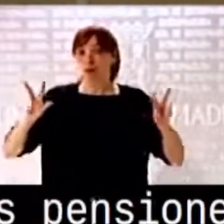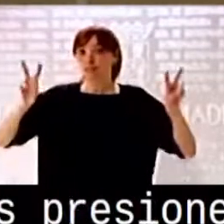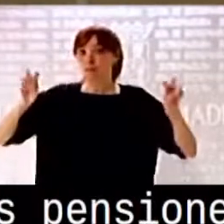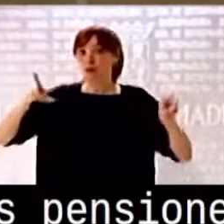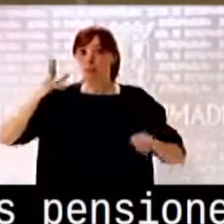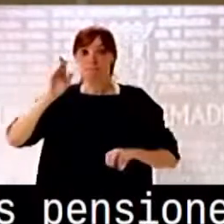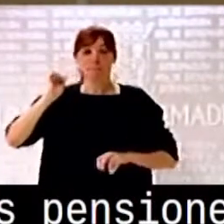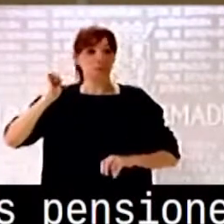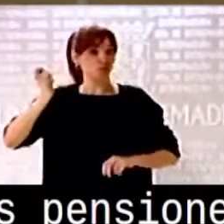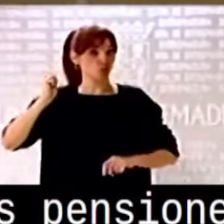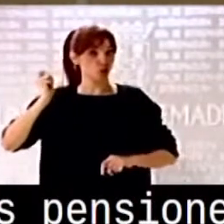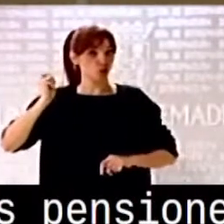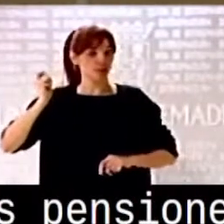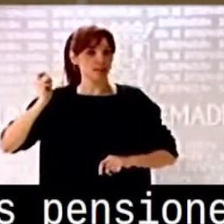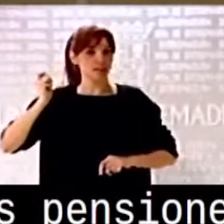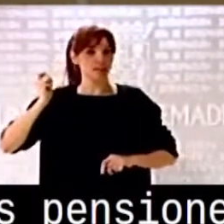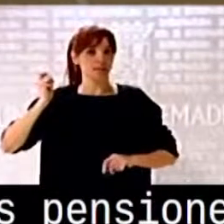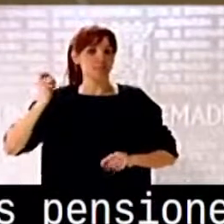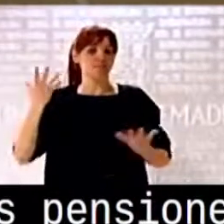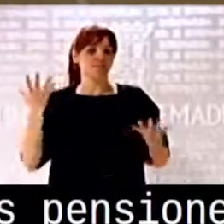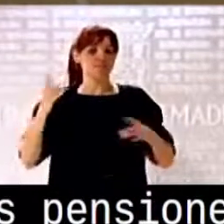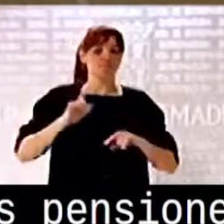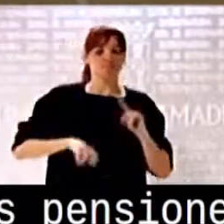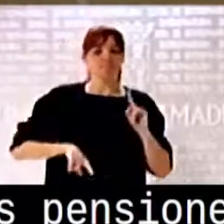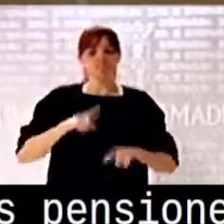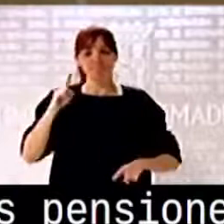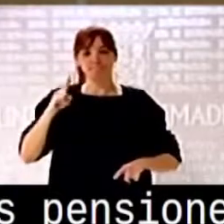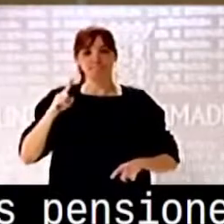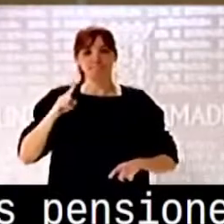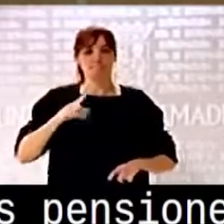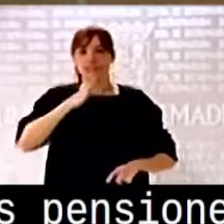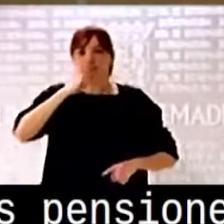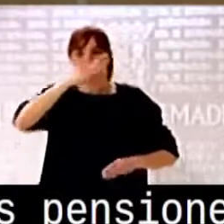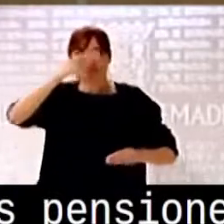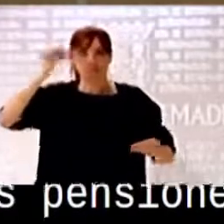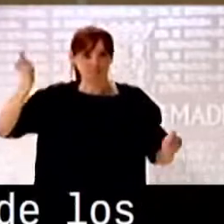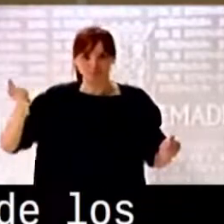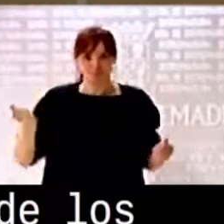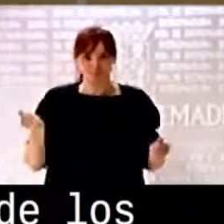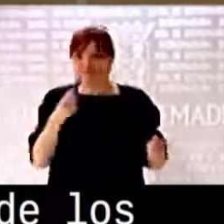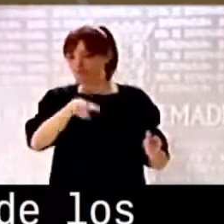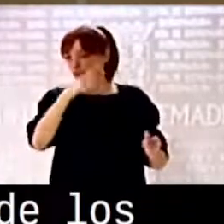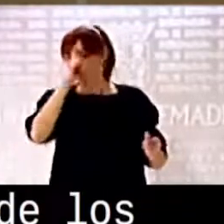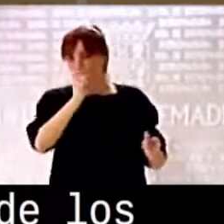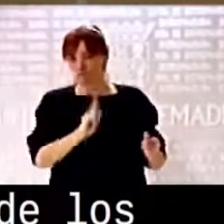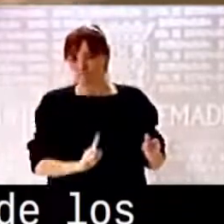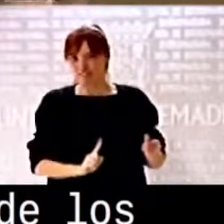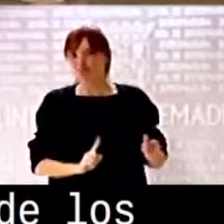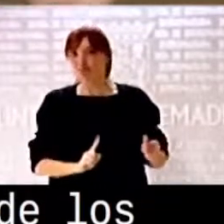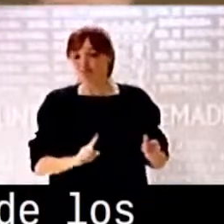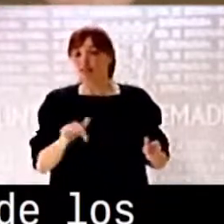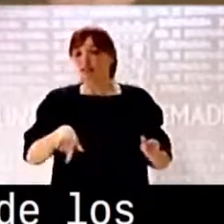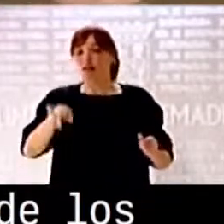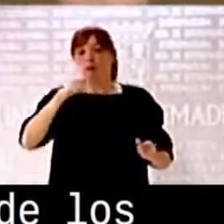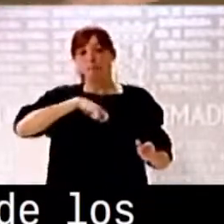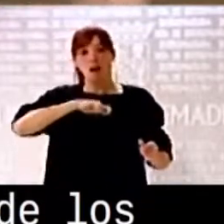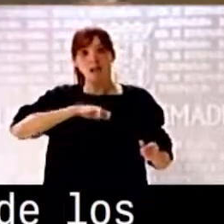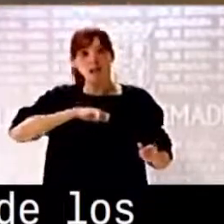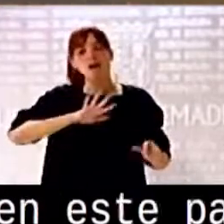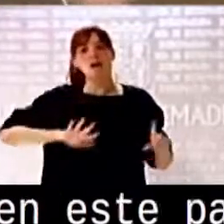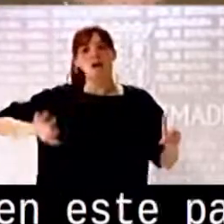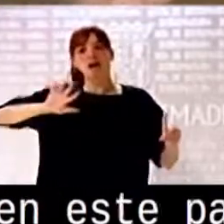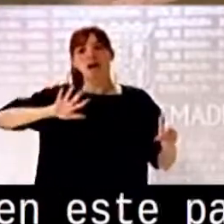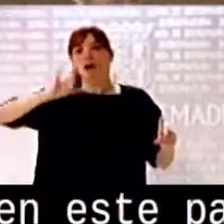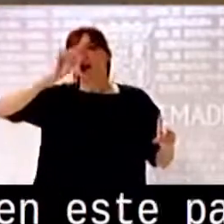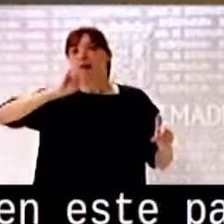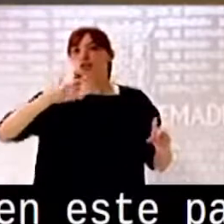hay un tema que a veces se escapa de los partidos de la oposición. Y es que en este país,